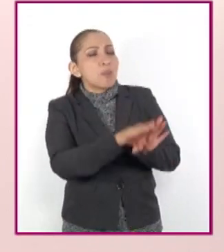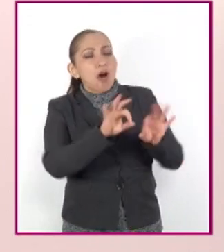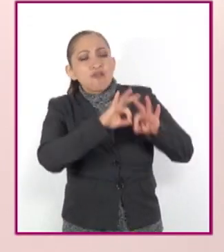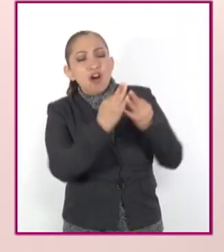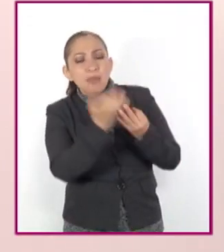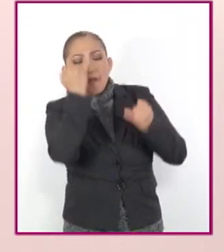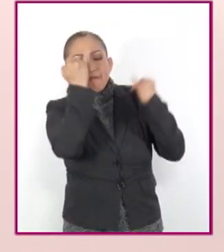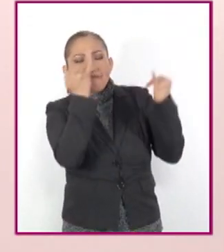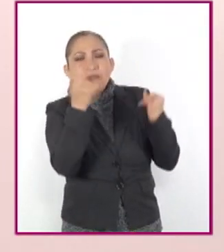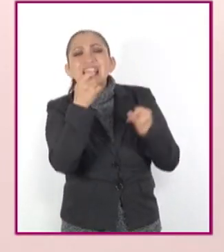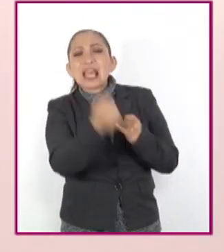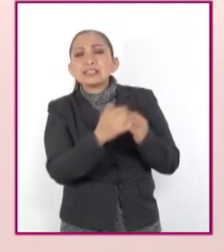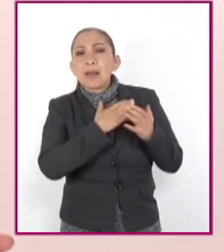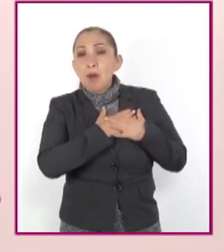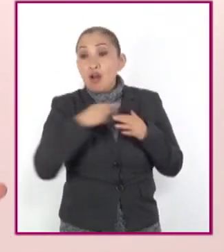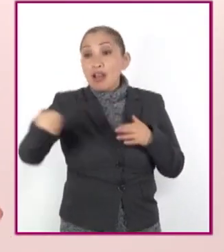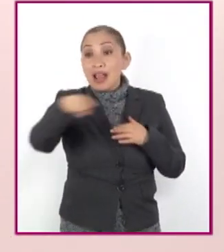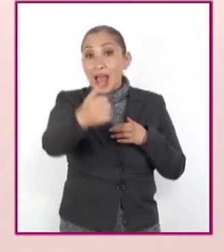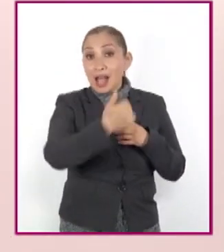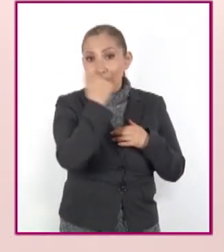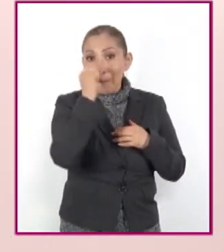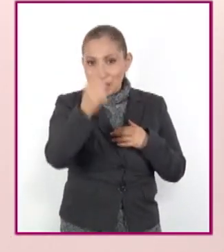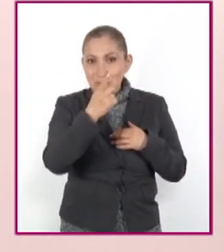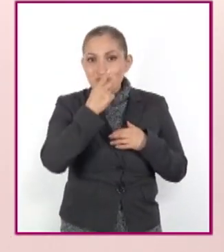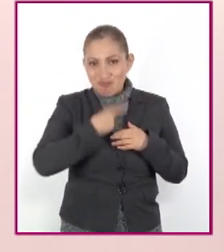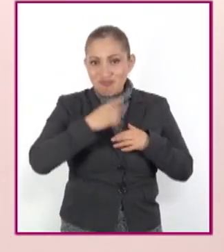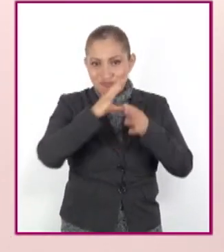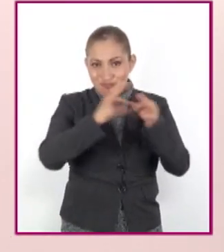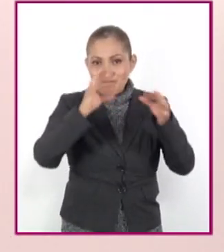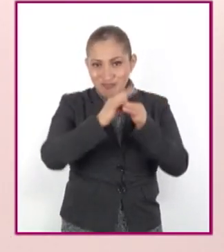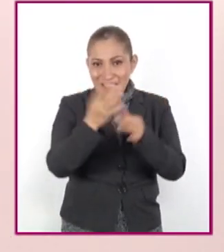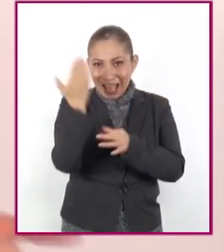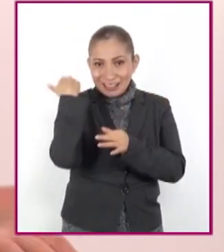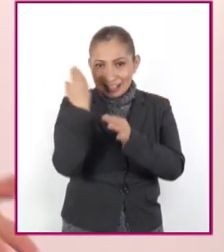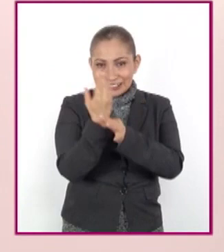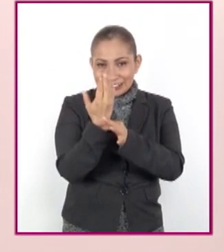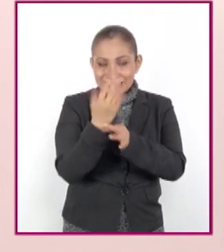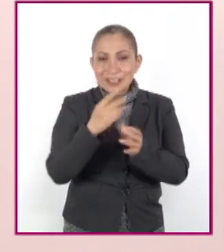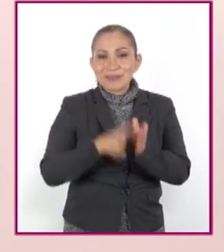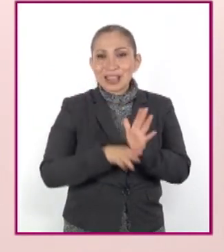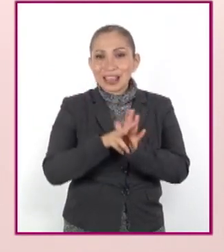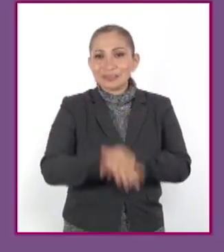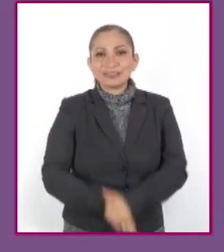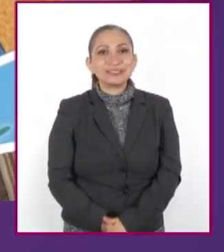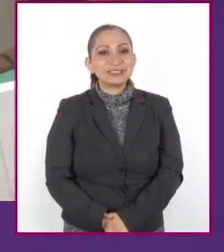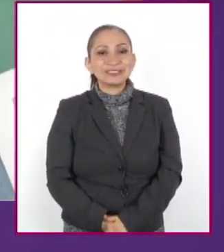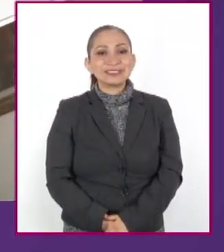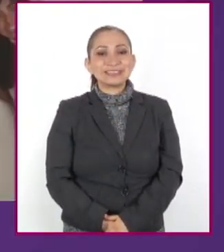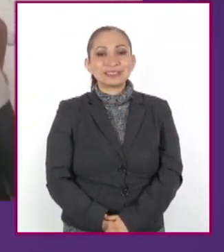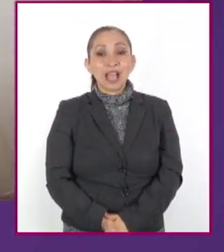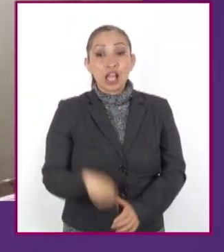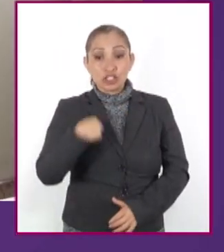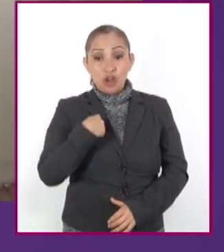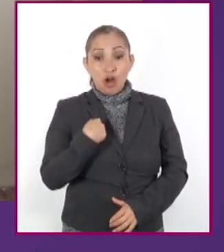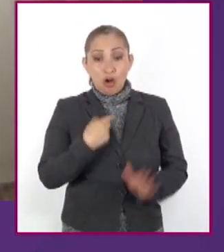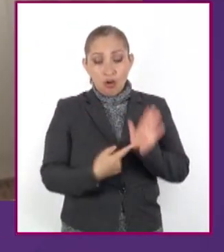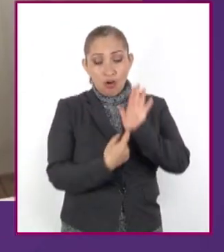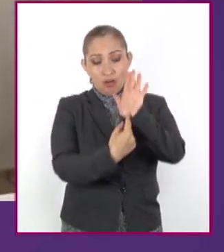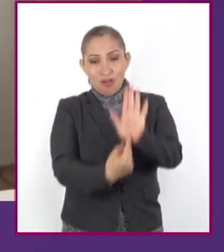creativa representaron el amor los alumnos que compartieron sus definiciones en el video anterior. Aquí les